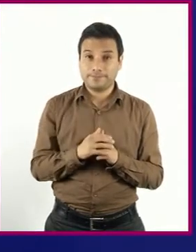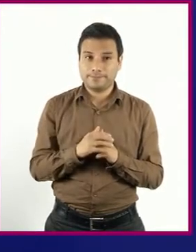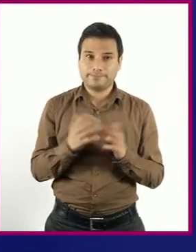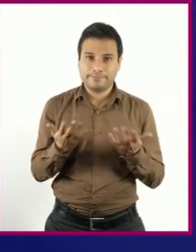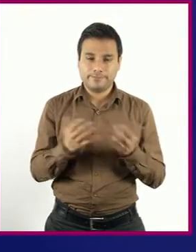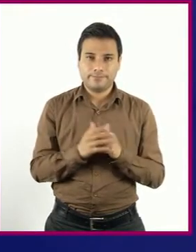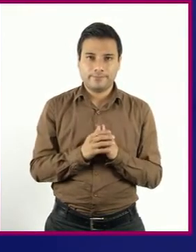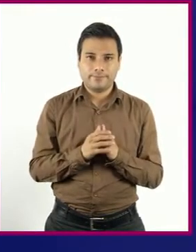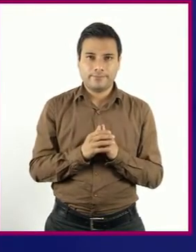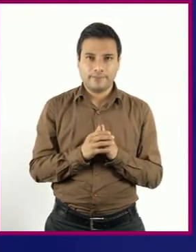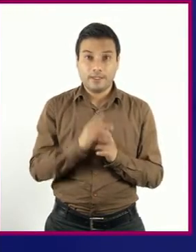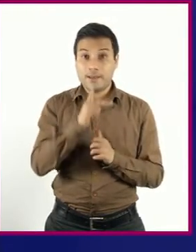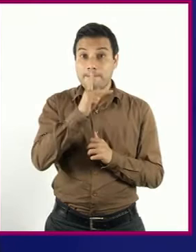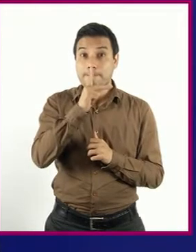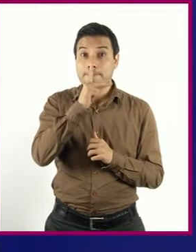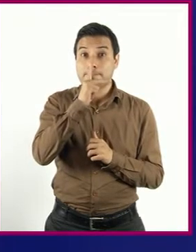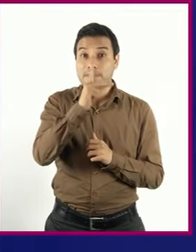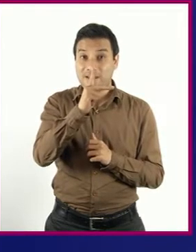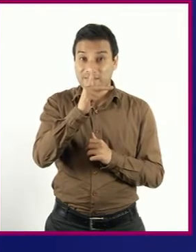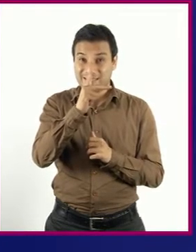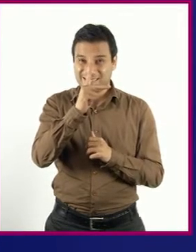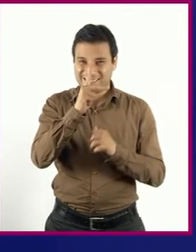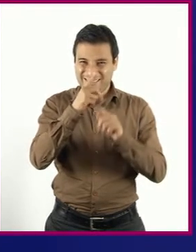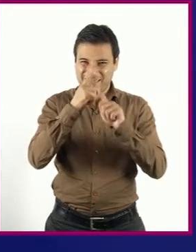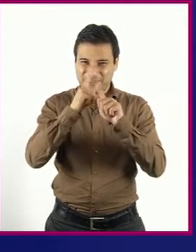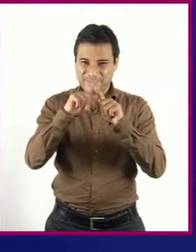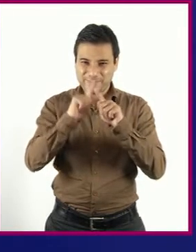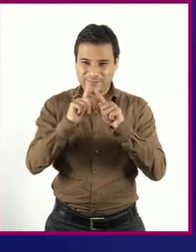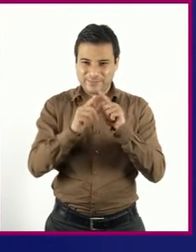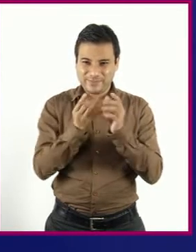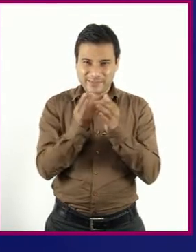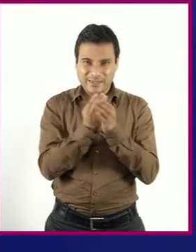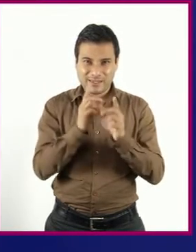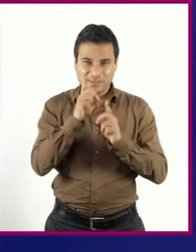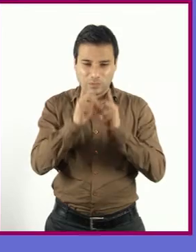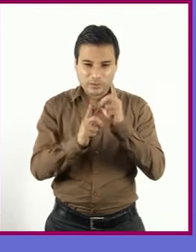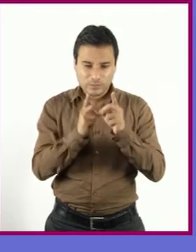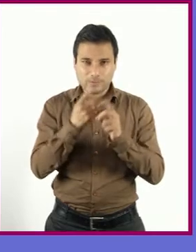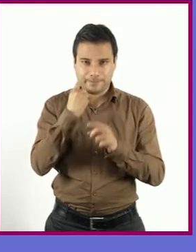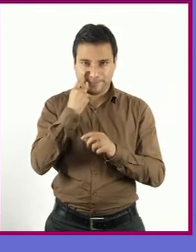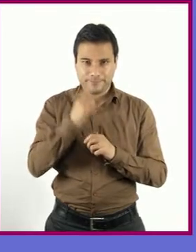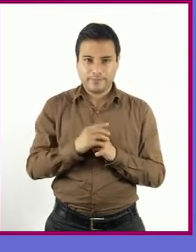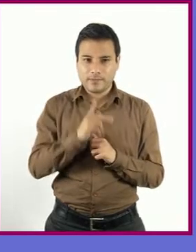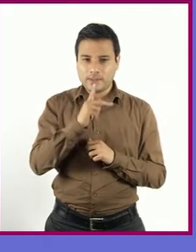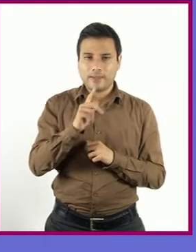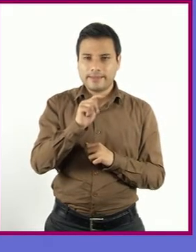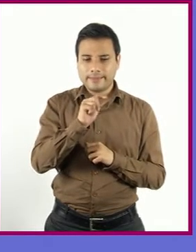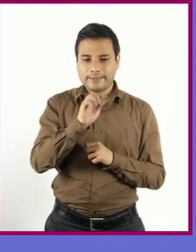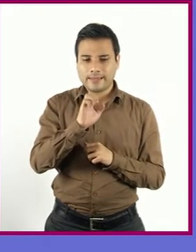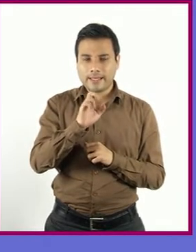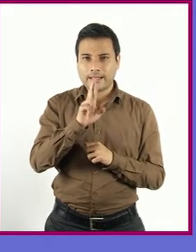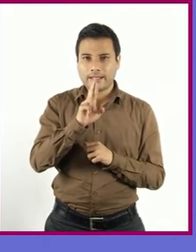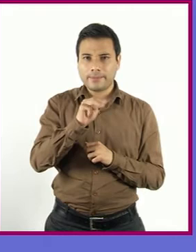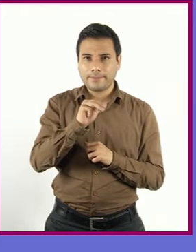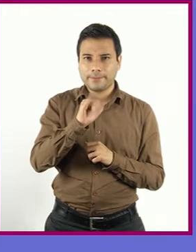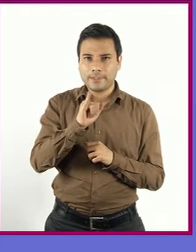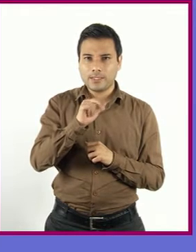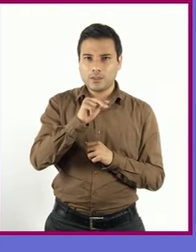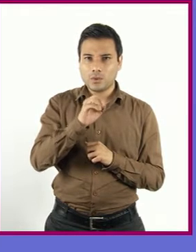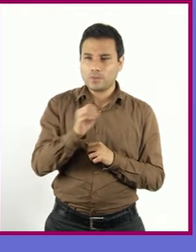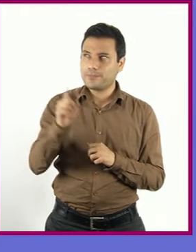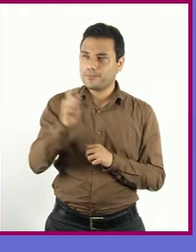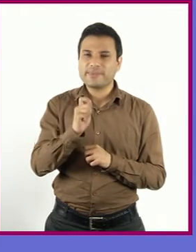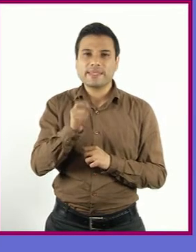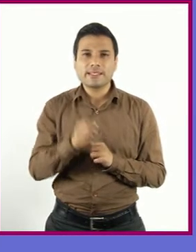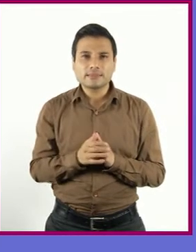estamos hablando de vocabulario deportivo. A diferencia de una palabra, un término es un concepto en un campo